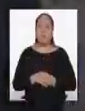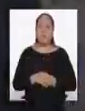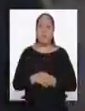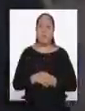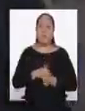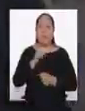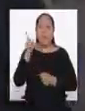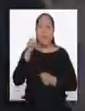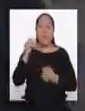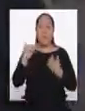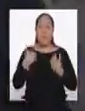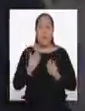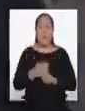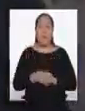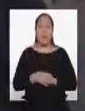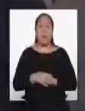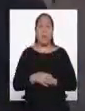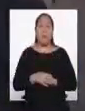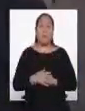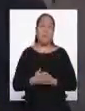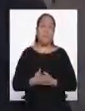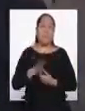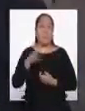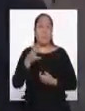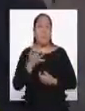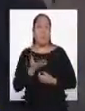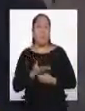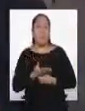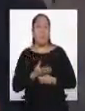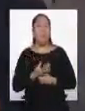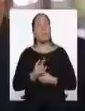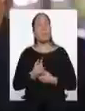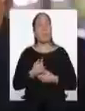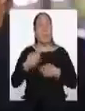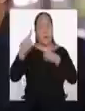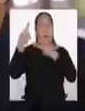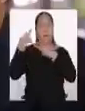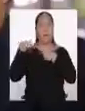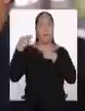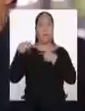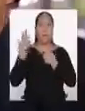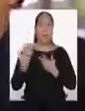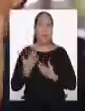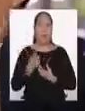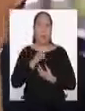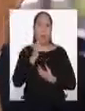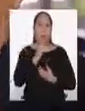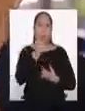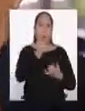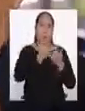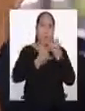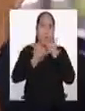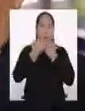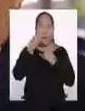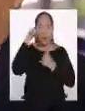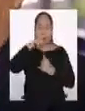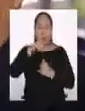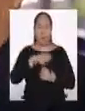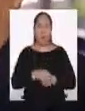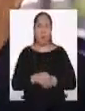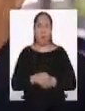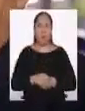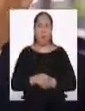Él tenía, digamos, una especie de compromiso para pues no cometer ningún error en esto, ¿no?